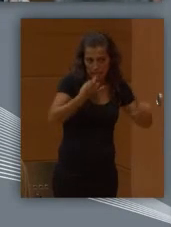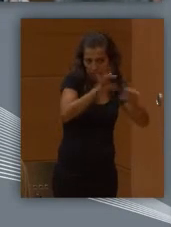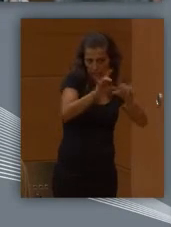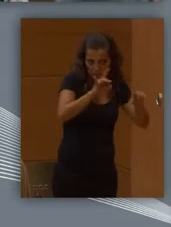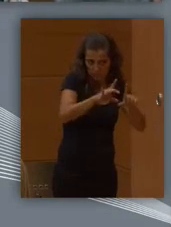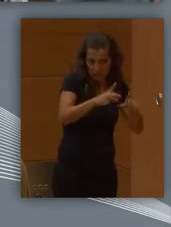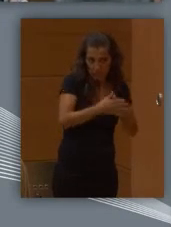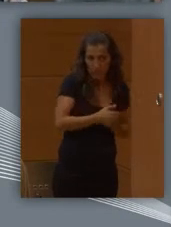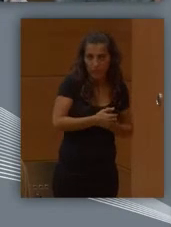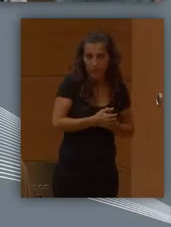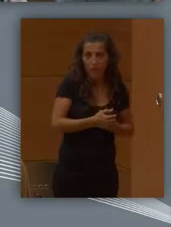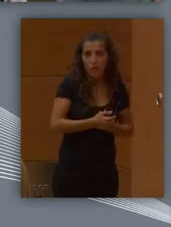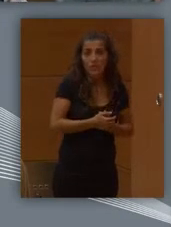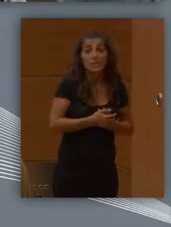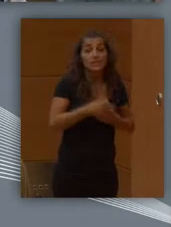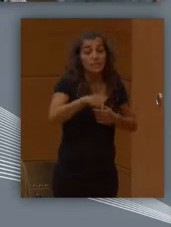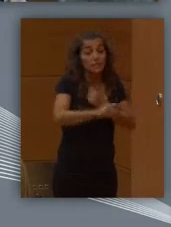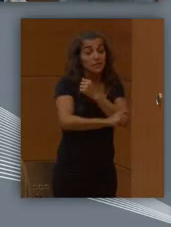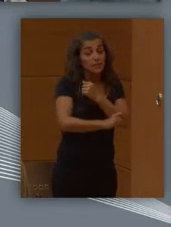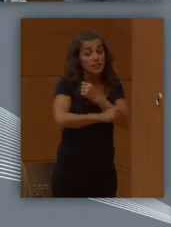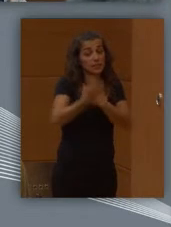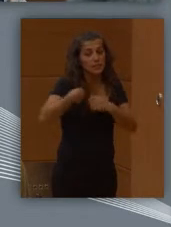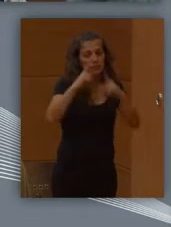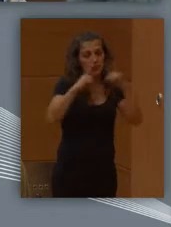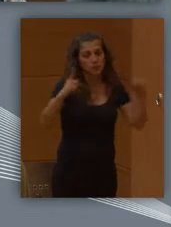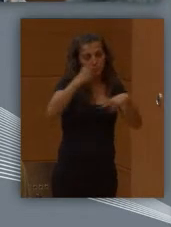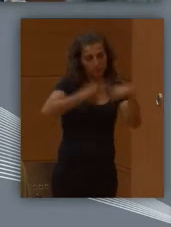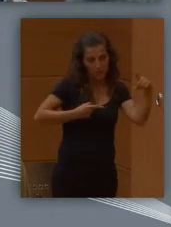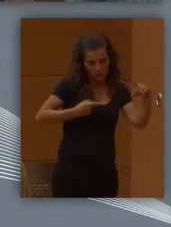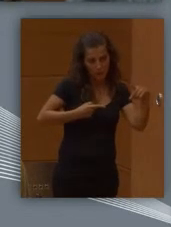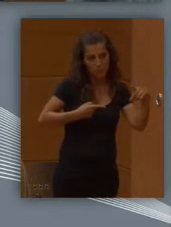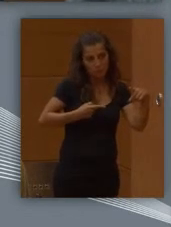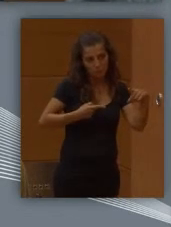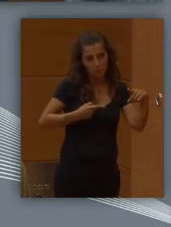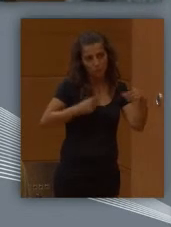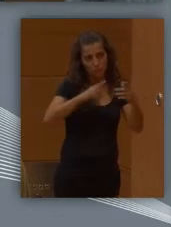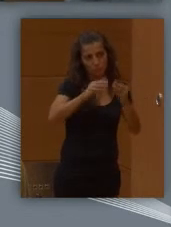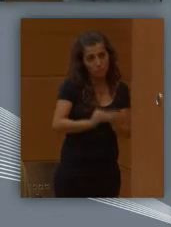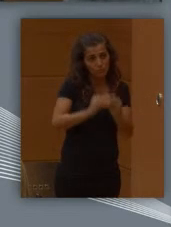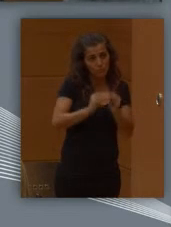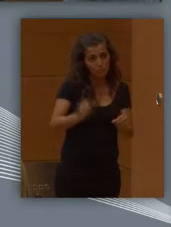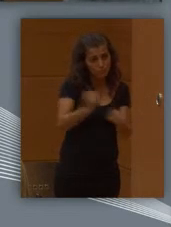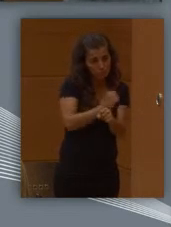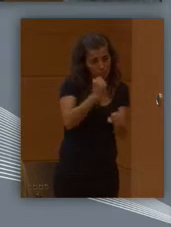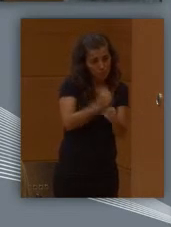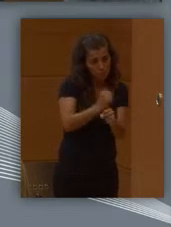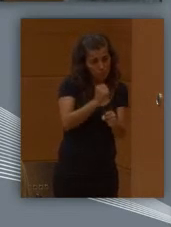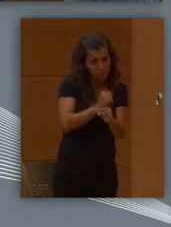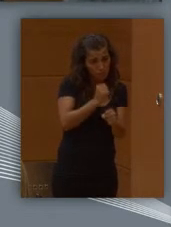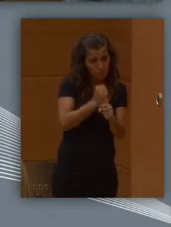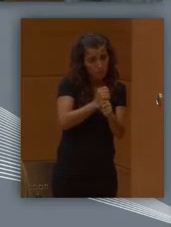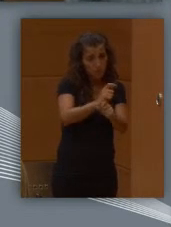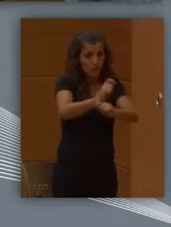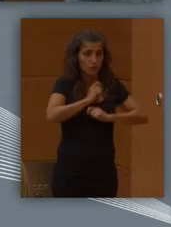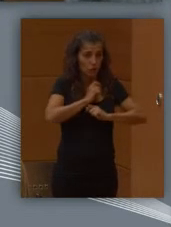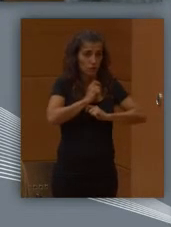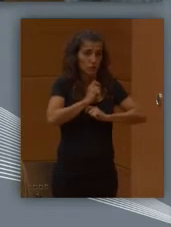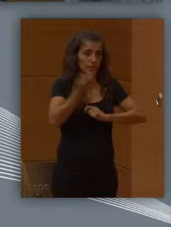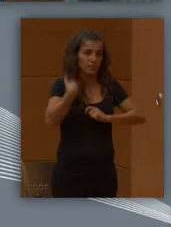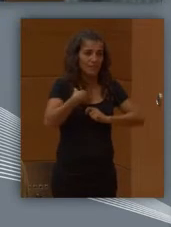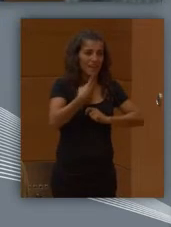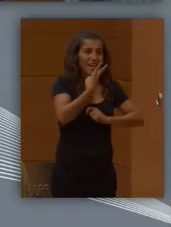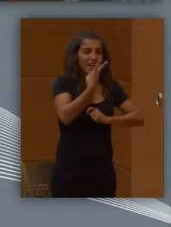esto la verdad es que esta estrategia llevamos ya 1 año y medio con ella, y lo que nos ha producido es que haya ya cerca de 30